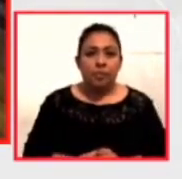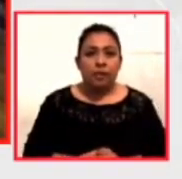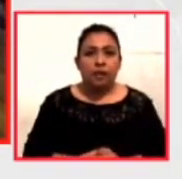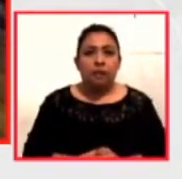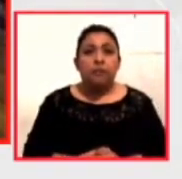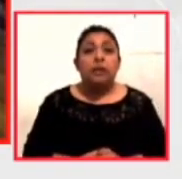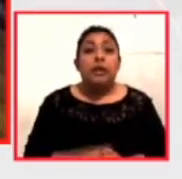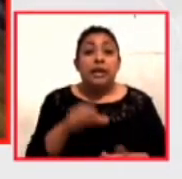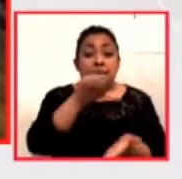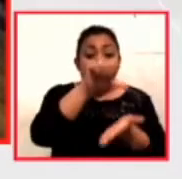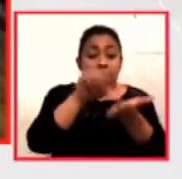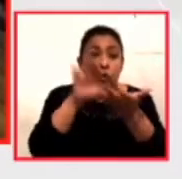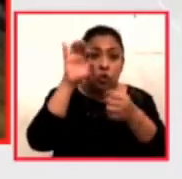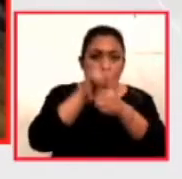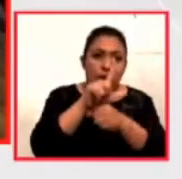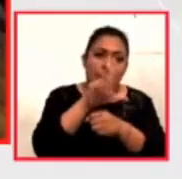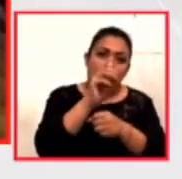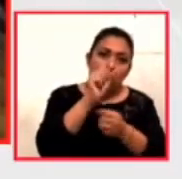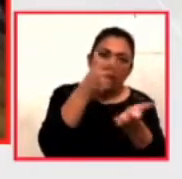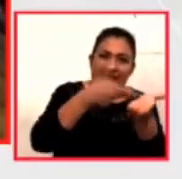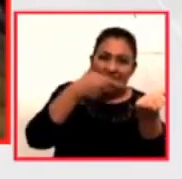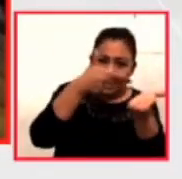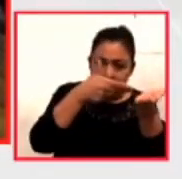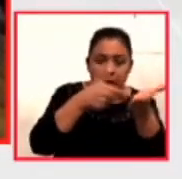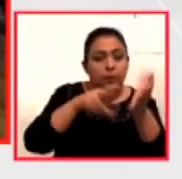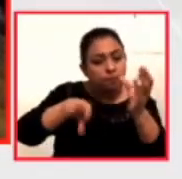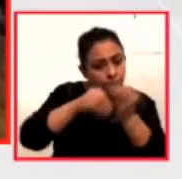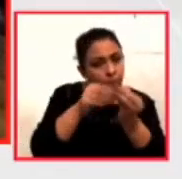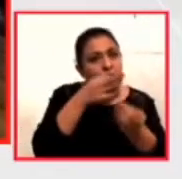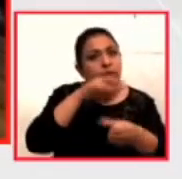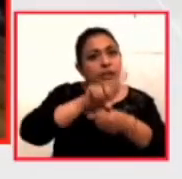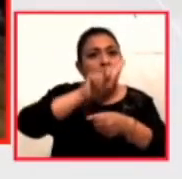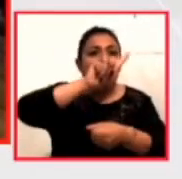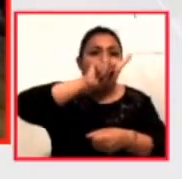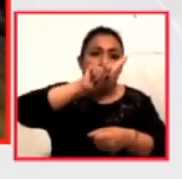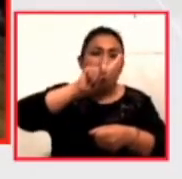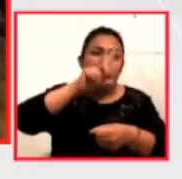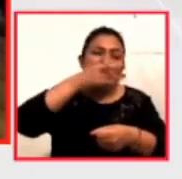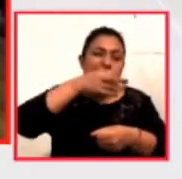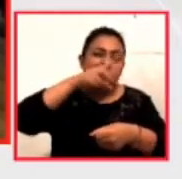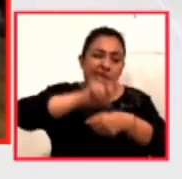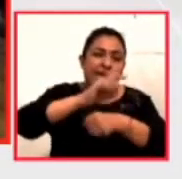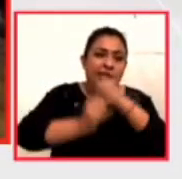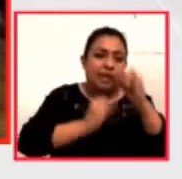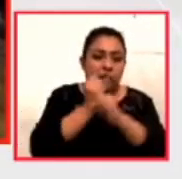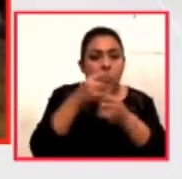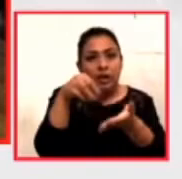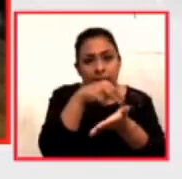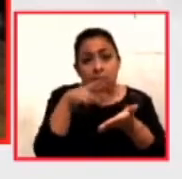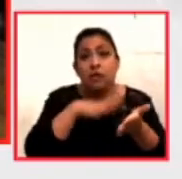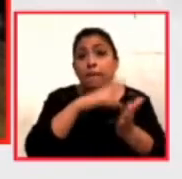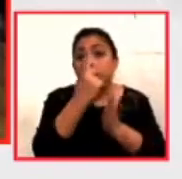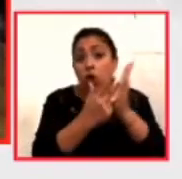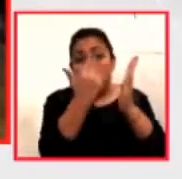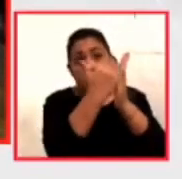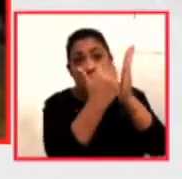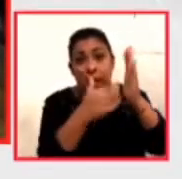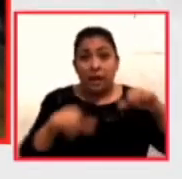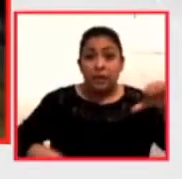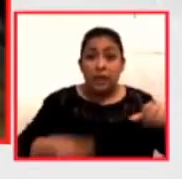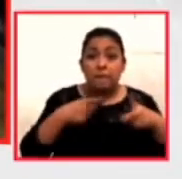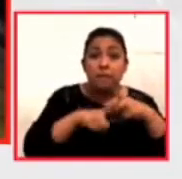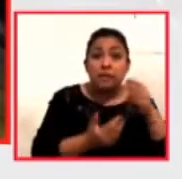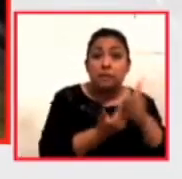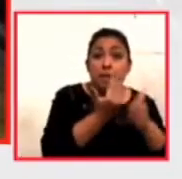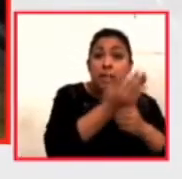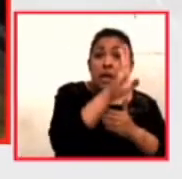El Centro Cultural Los Talleres se suma al festejo por el Día Internacional de la Danza, con un programa de actividades que inició desde las 9 de la mañana